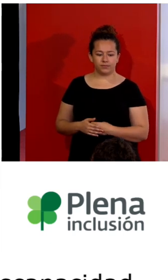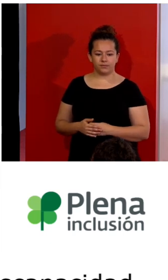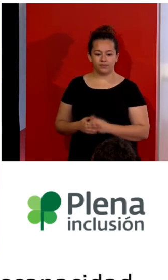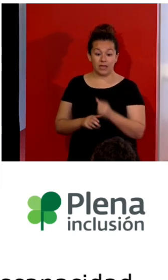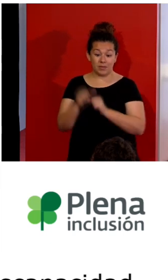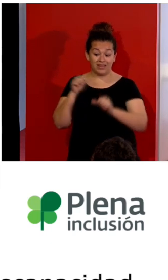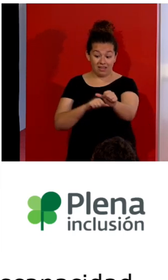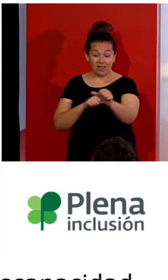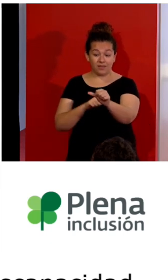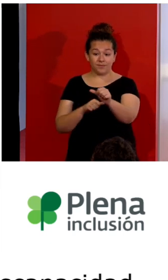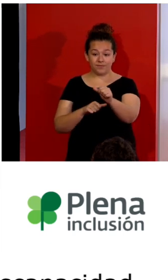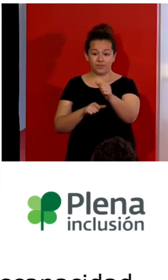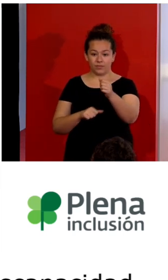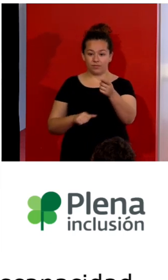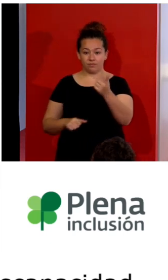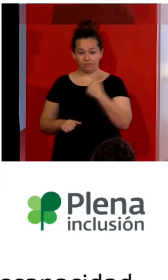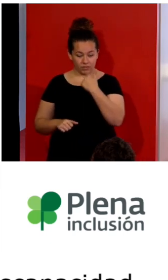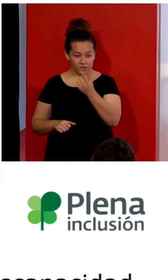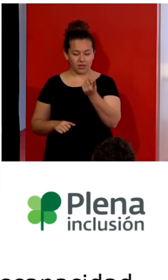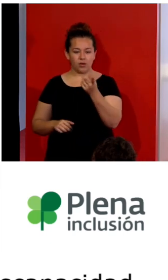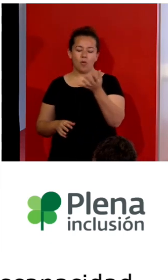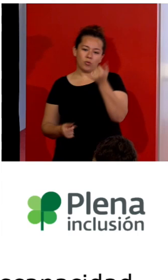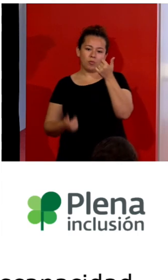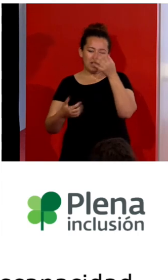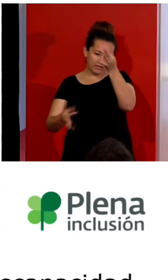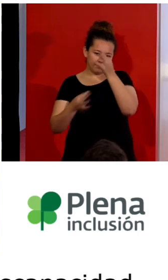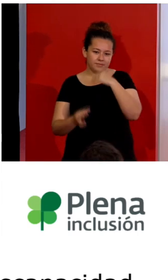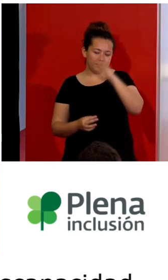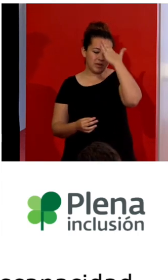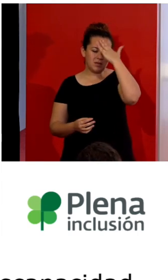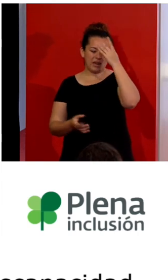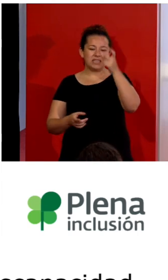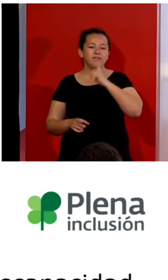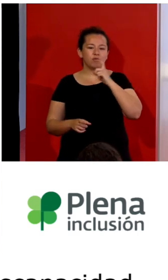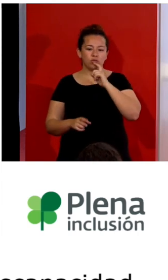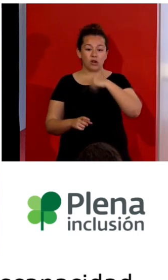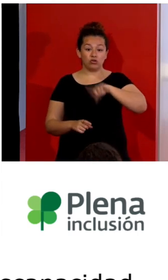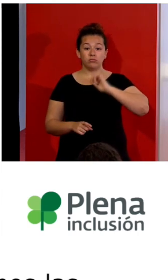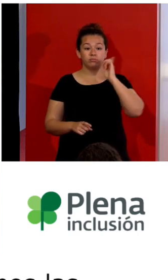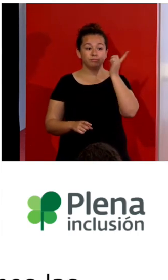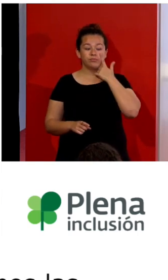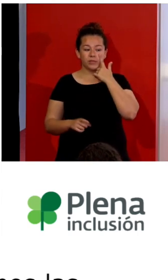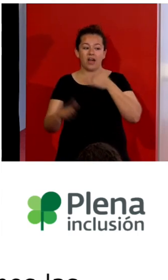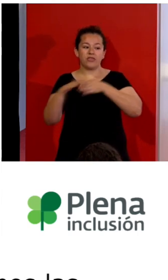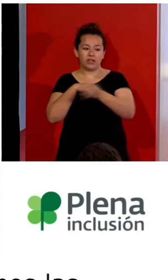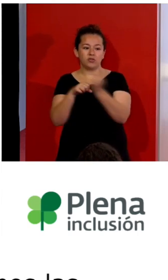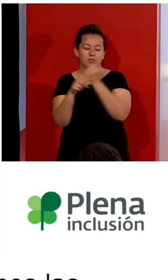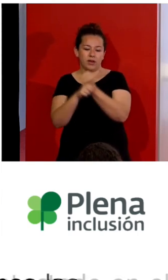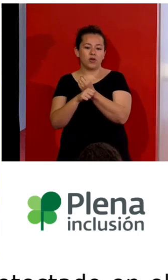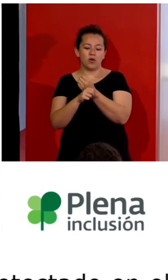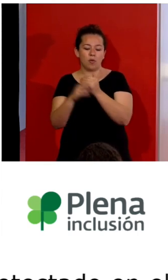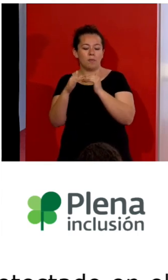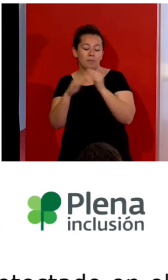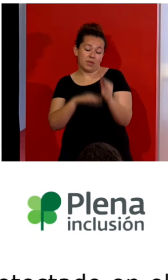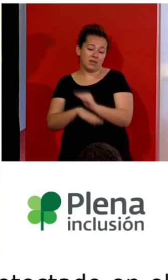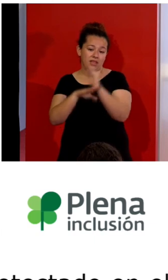A partir de aquí, como os decía, detallamos un poco las principales dificultades que hemos detectado en el acceso al empleo y al mantenimiento y la promoción interna. Os